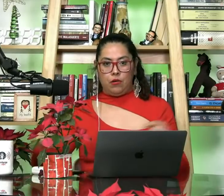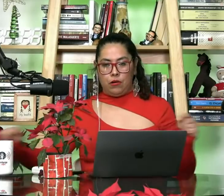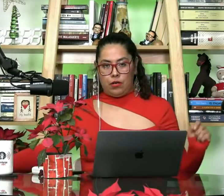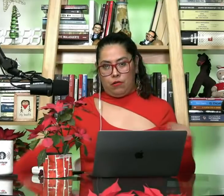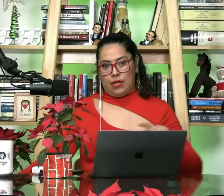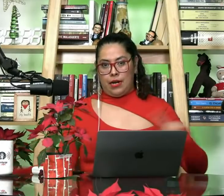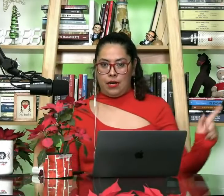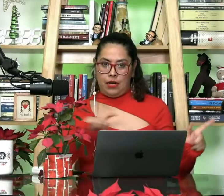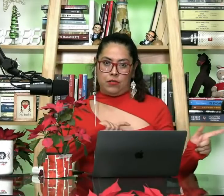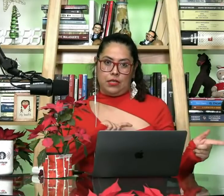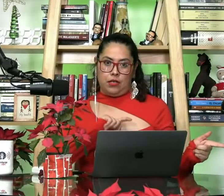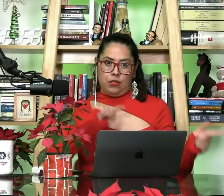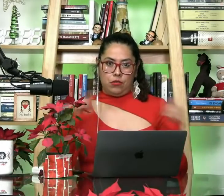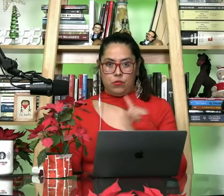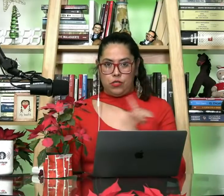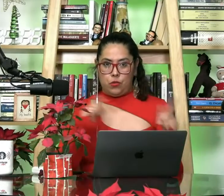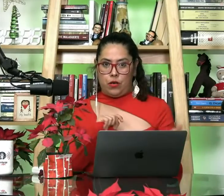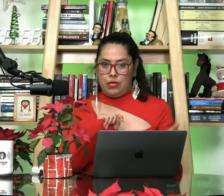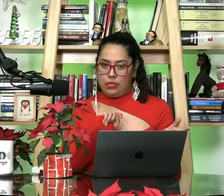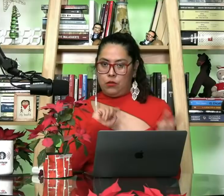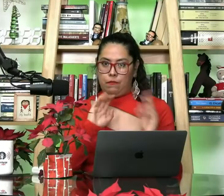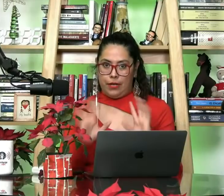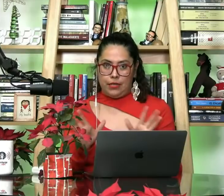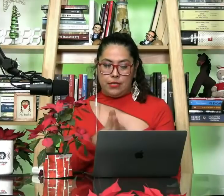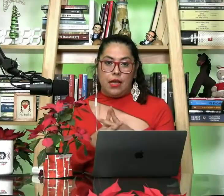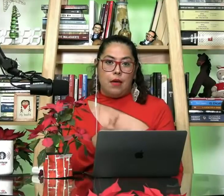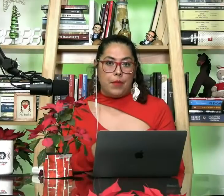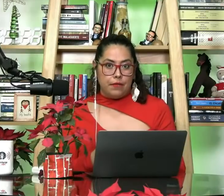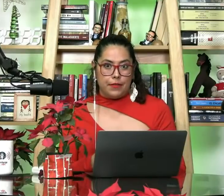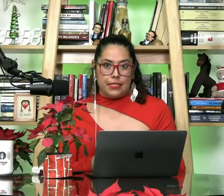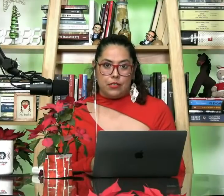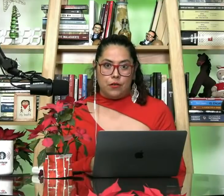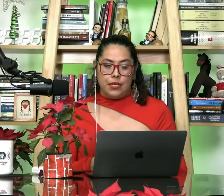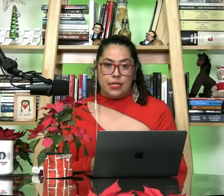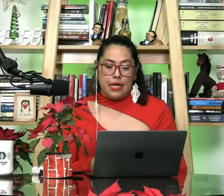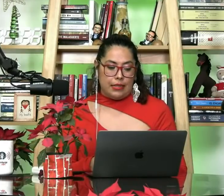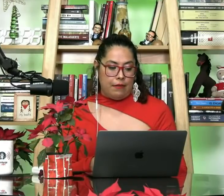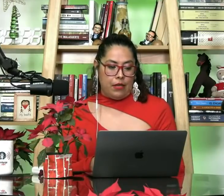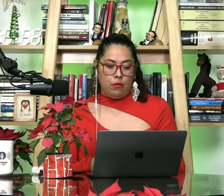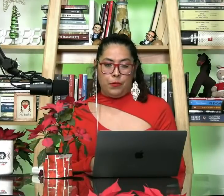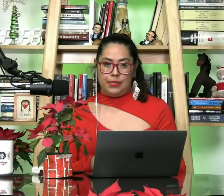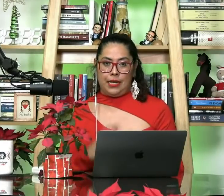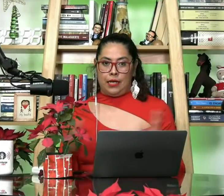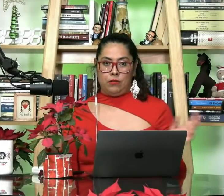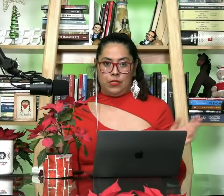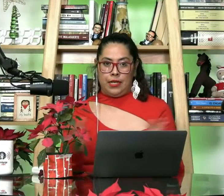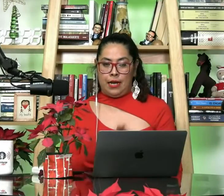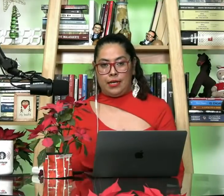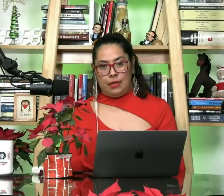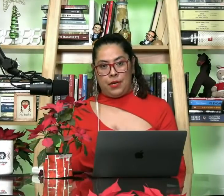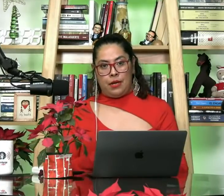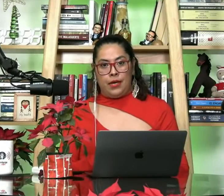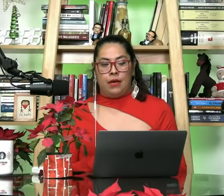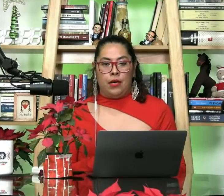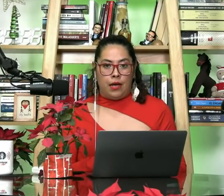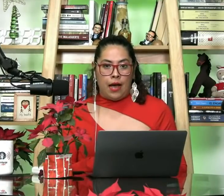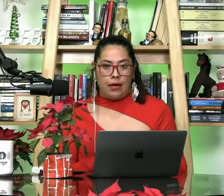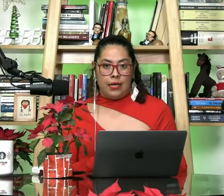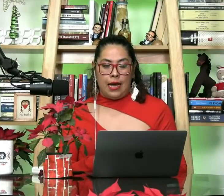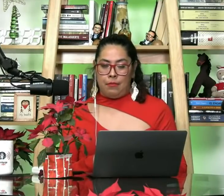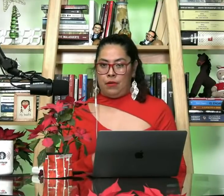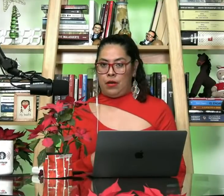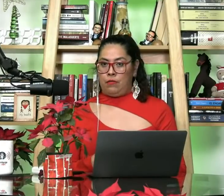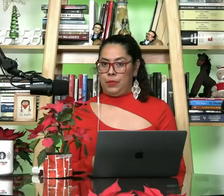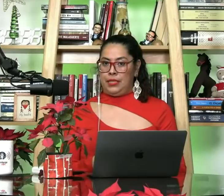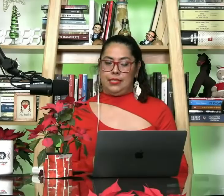ciudad de mexico recordarán en años anteriores como se estuvieron haciendo diferentes manifestaciones de vido por esa que consideran y